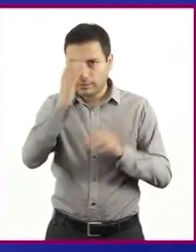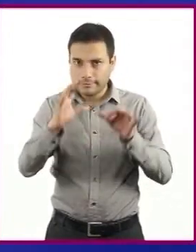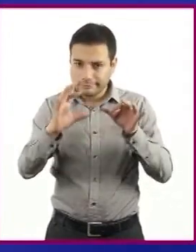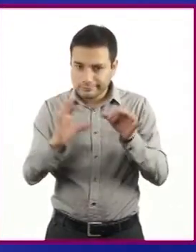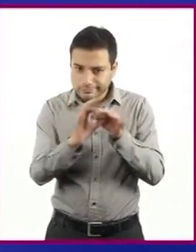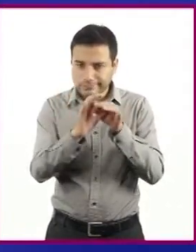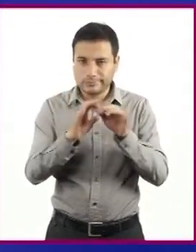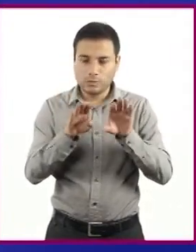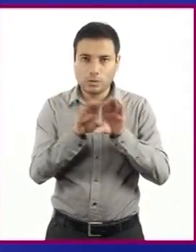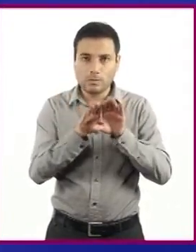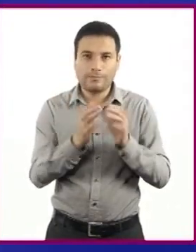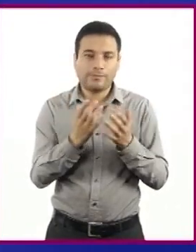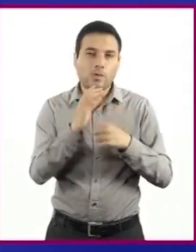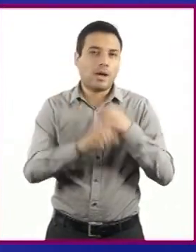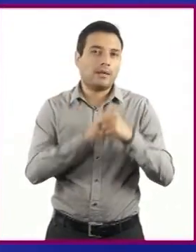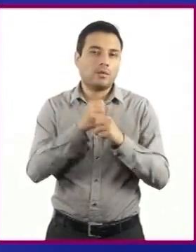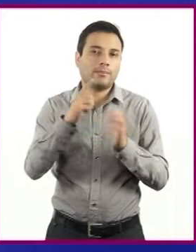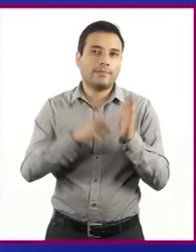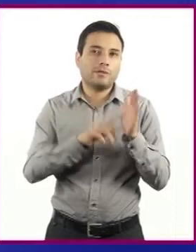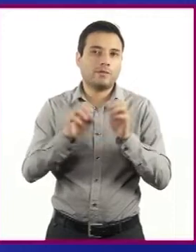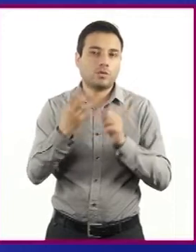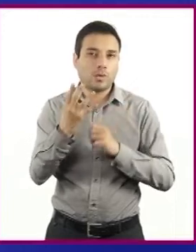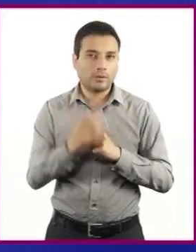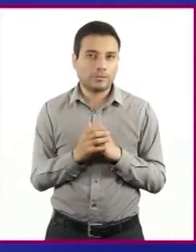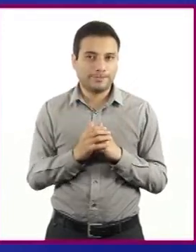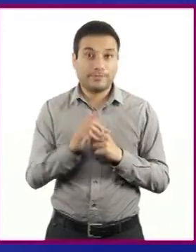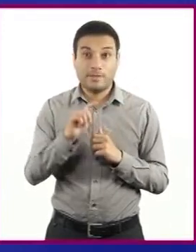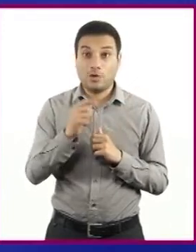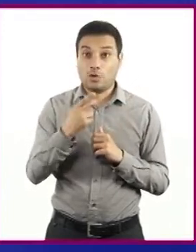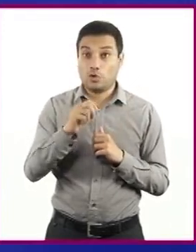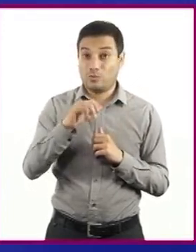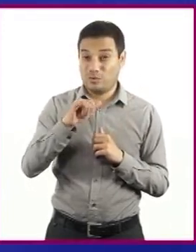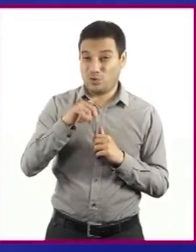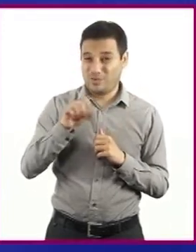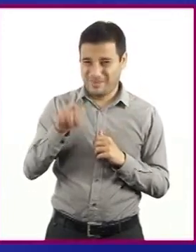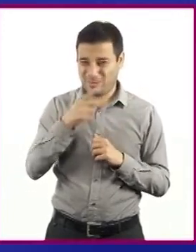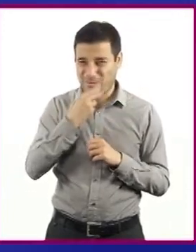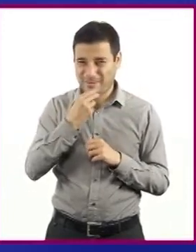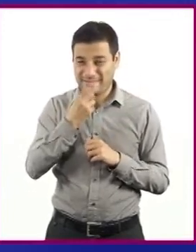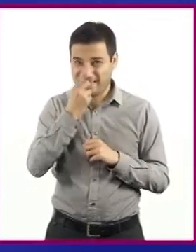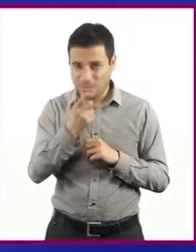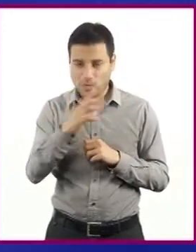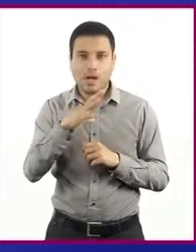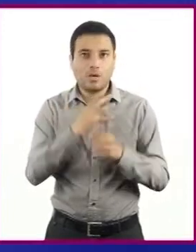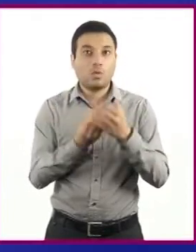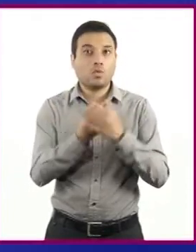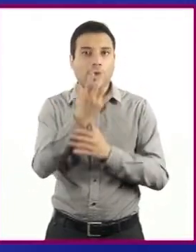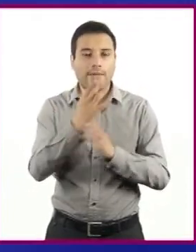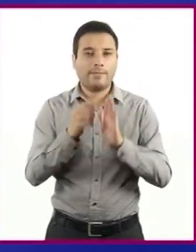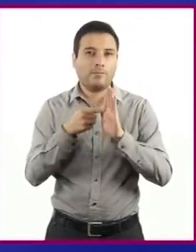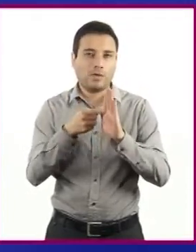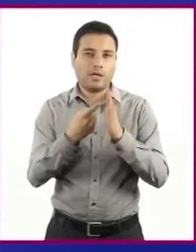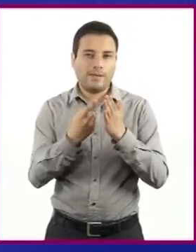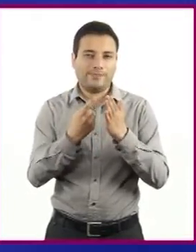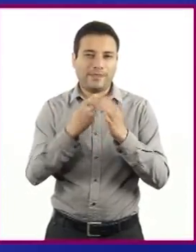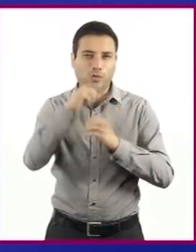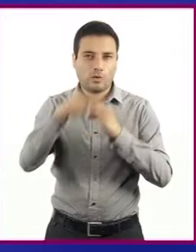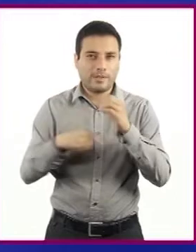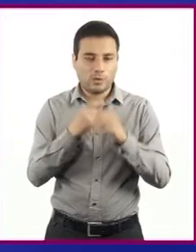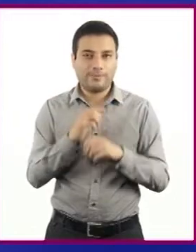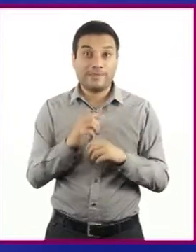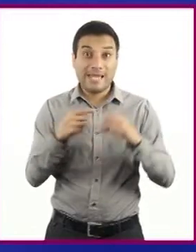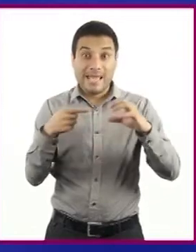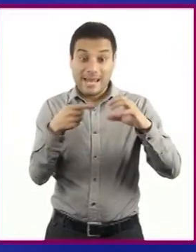átomos. O en 1904, cuando Thomson desarrolló una teoría atómica en la que los electrones